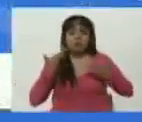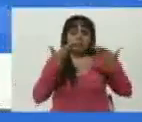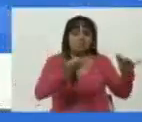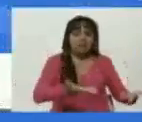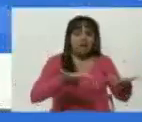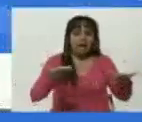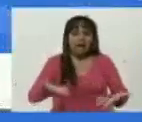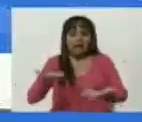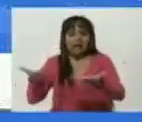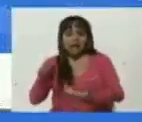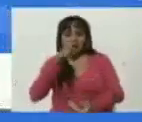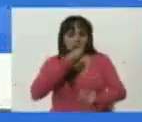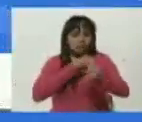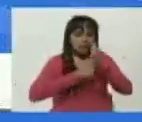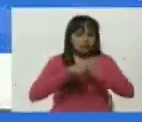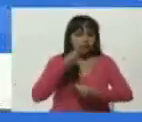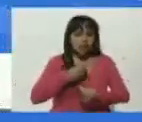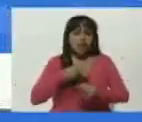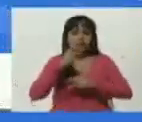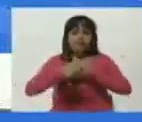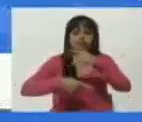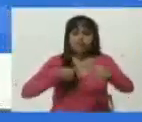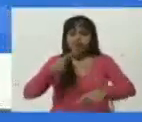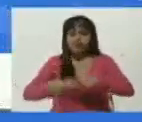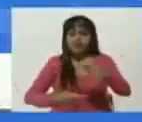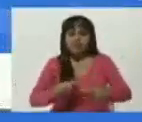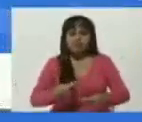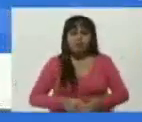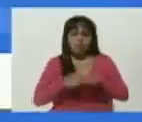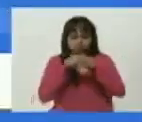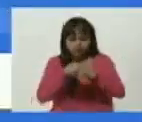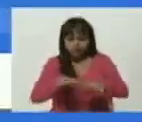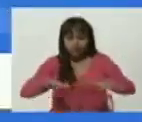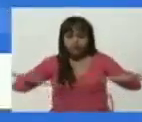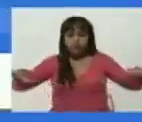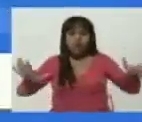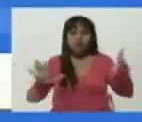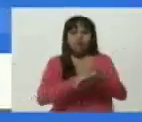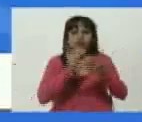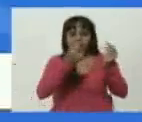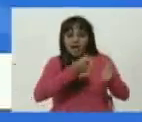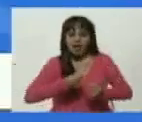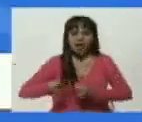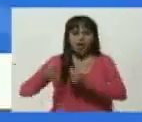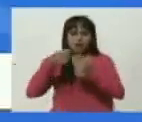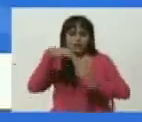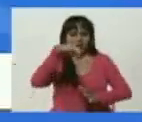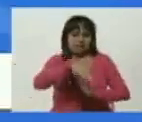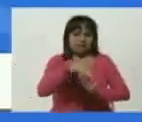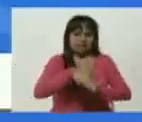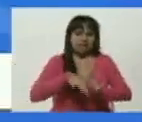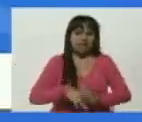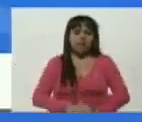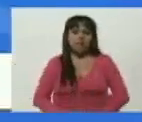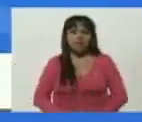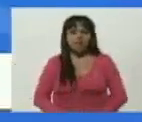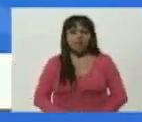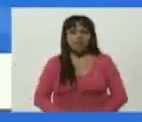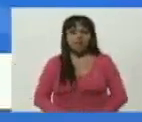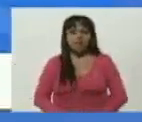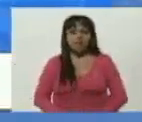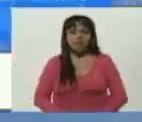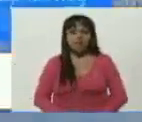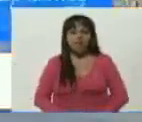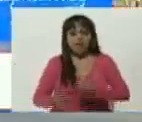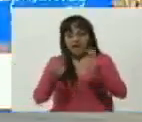sustento, sostenibilidad al proceso de expansión de la economía agrícola, de la